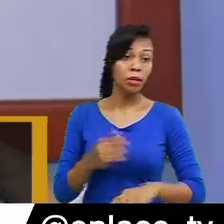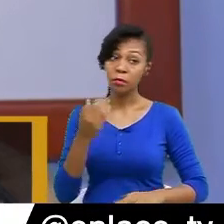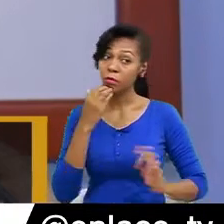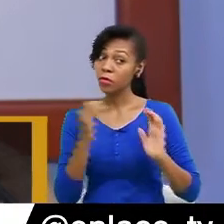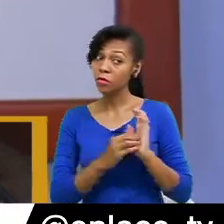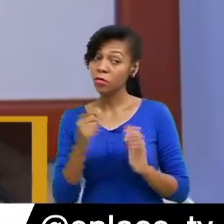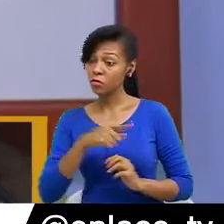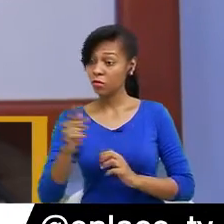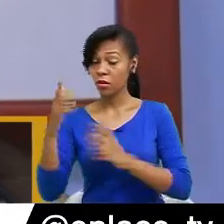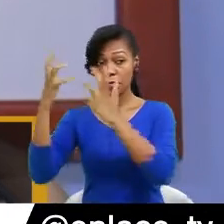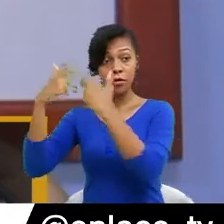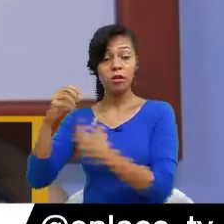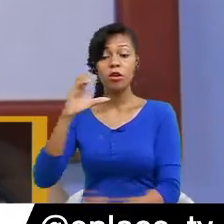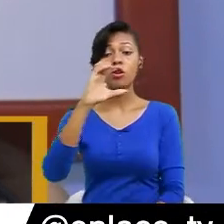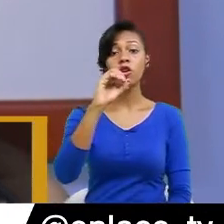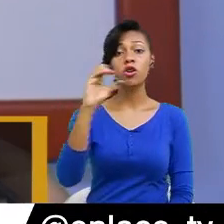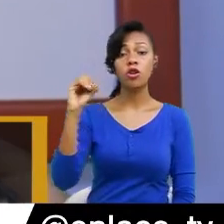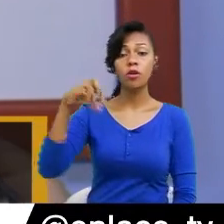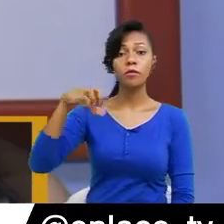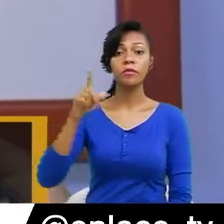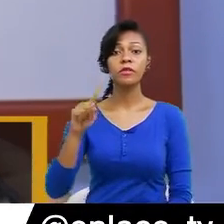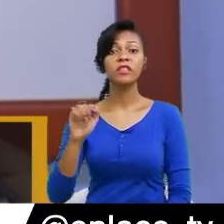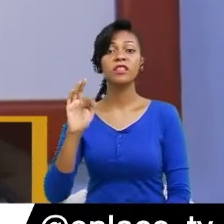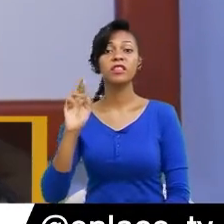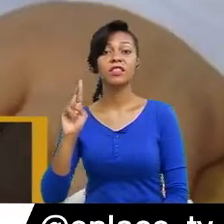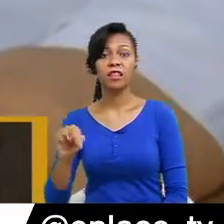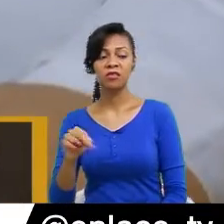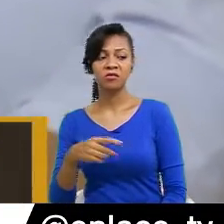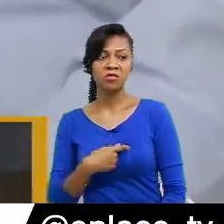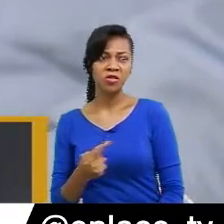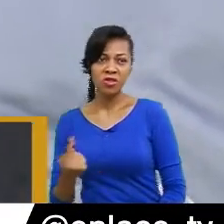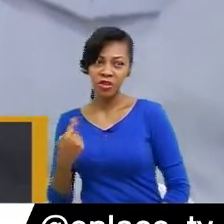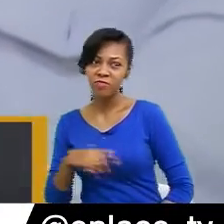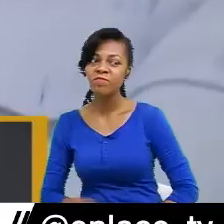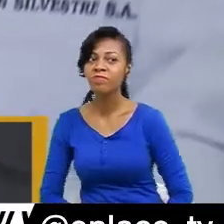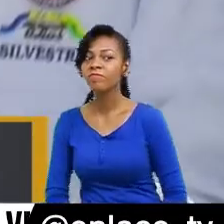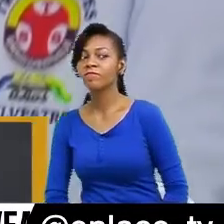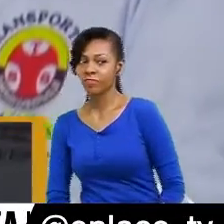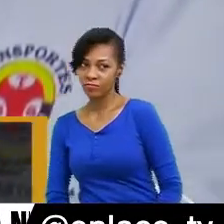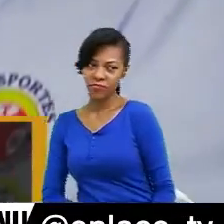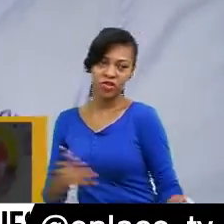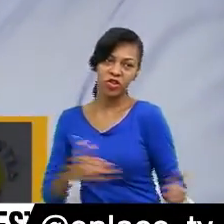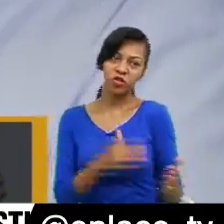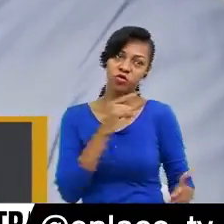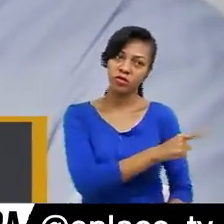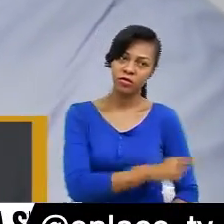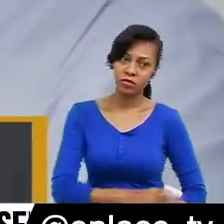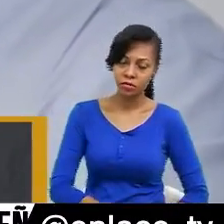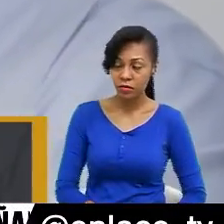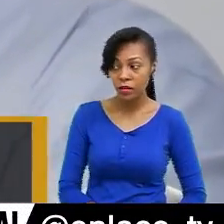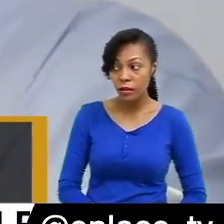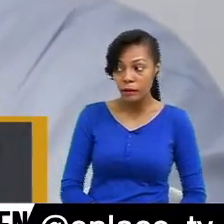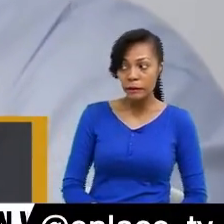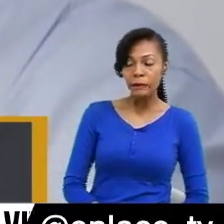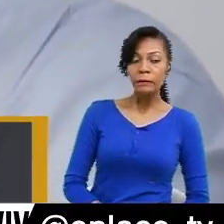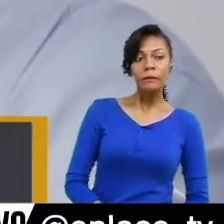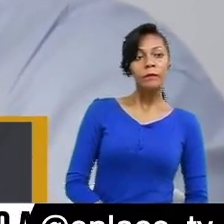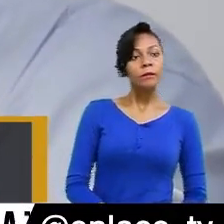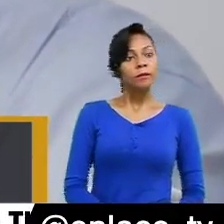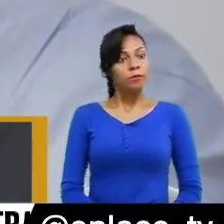Colsen, conmigo llegaban hasta las últimas consecuencias. Cabe destacar que en esa ocasión, luego de un proceso que ordenó el alcalde de la ciudad,